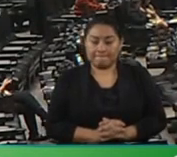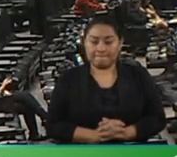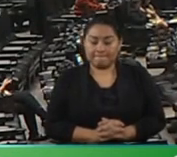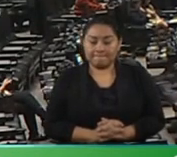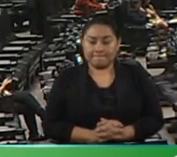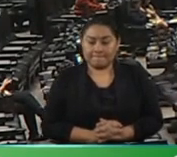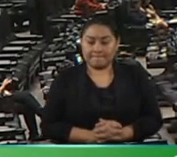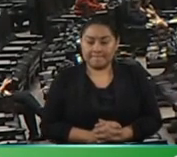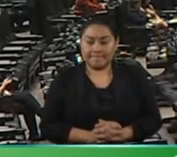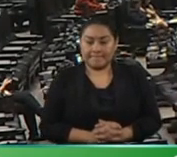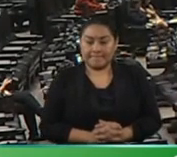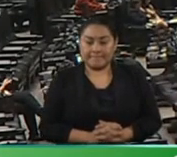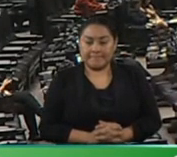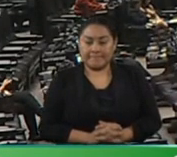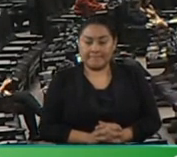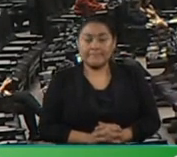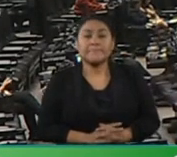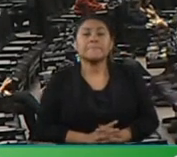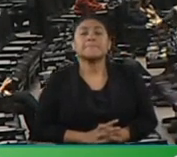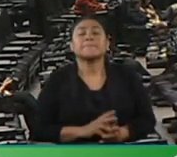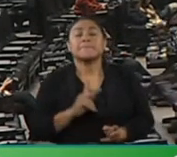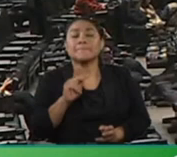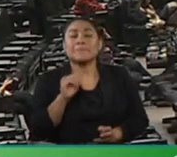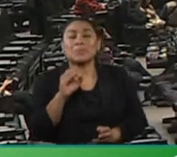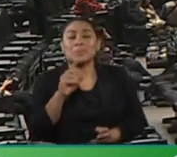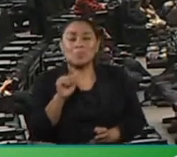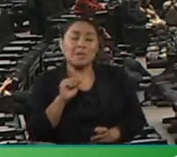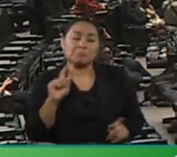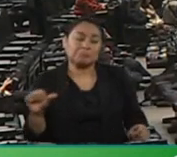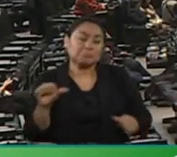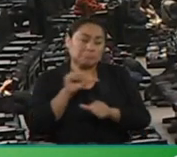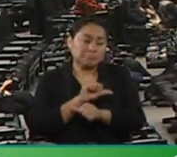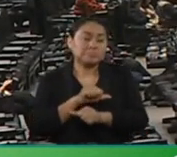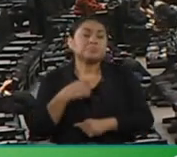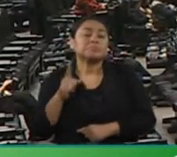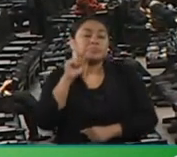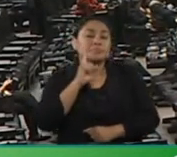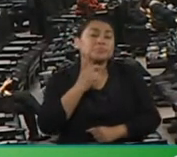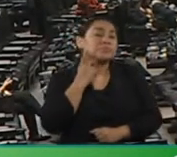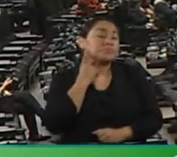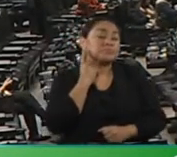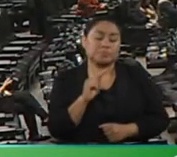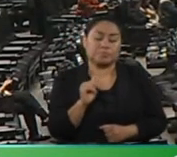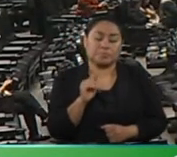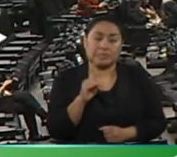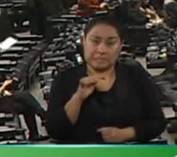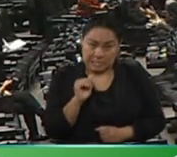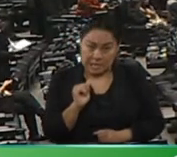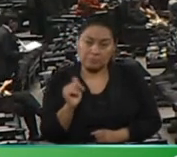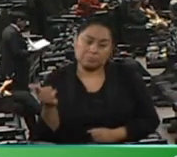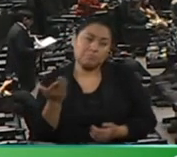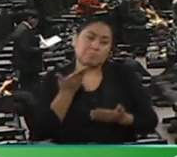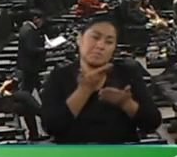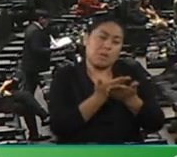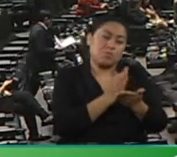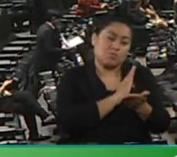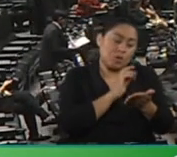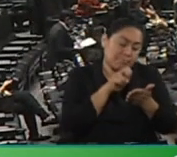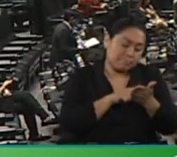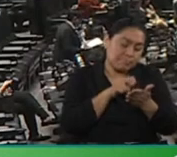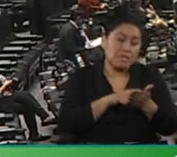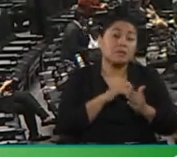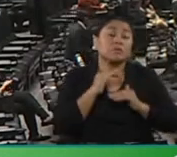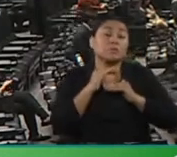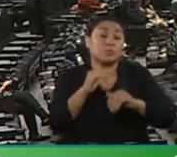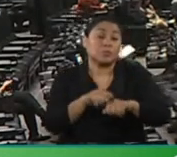minutos en lugar de la diputada Paola Michel Longoria a uso de la tribuna la diputada Patricia mercado para presentar esta reserva hasta por 5